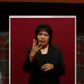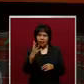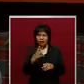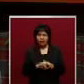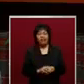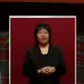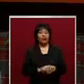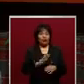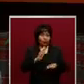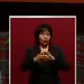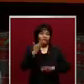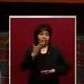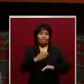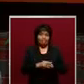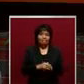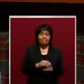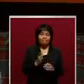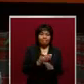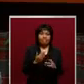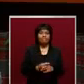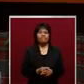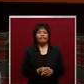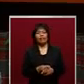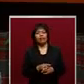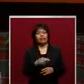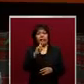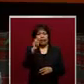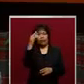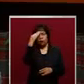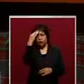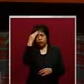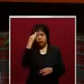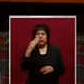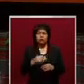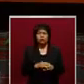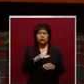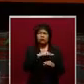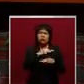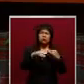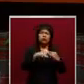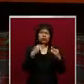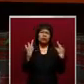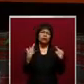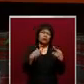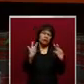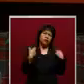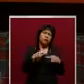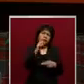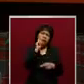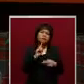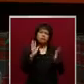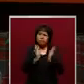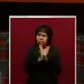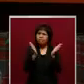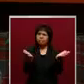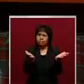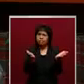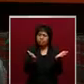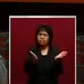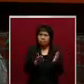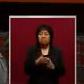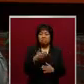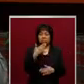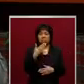éxito. Fue un gran éxito. Quiero enviar un reconocimiento a todas las maestras y los maestros que participaron.